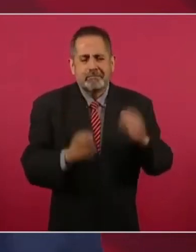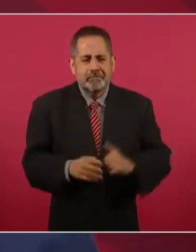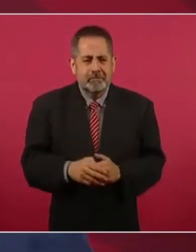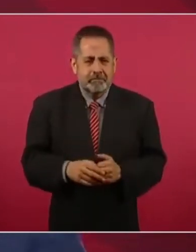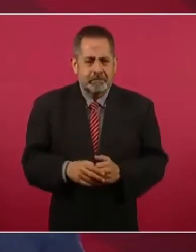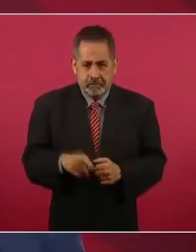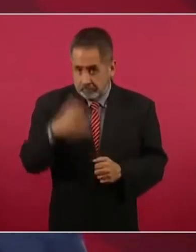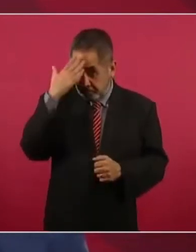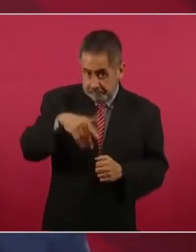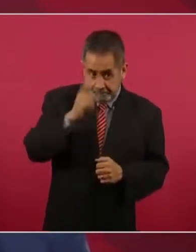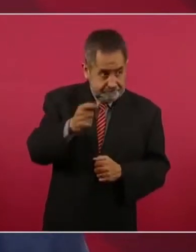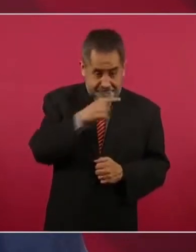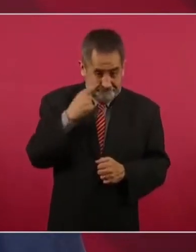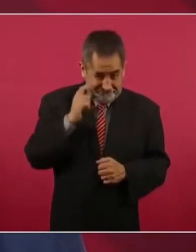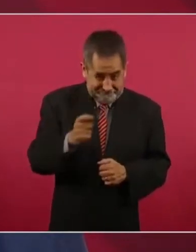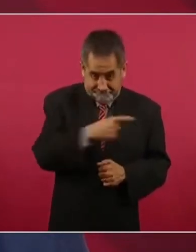¿Sabe qué hicieron?